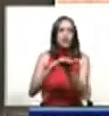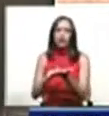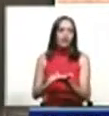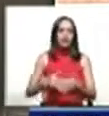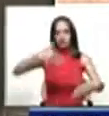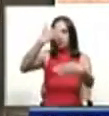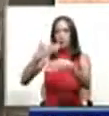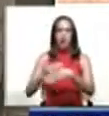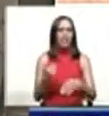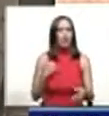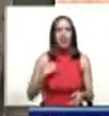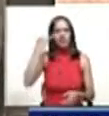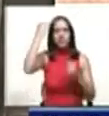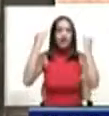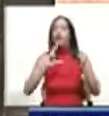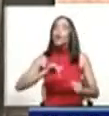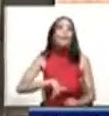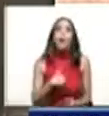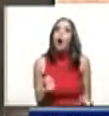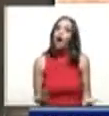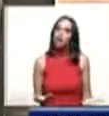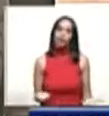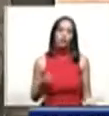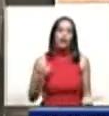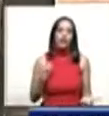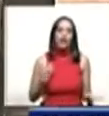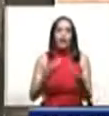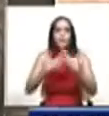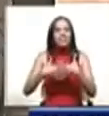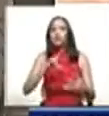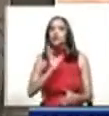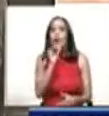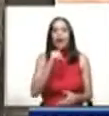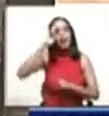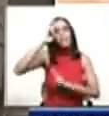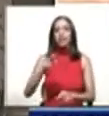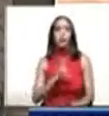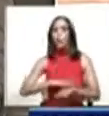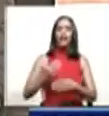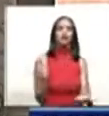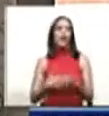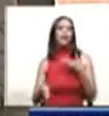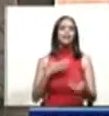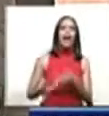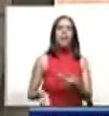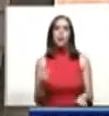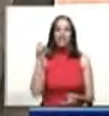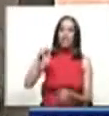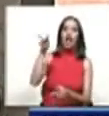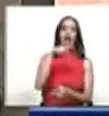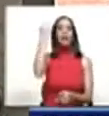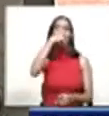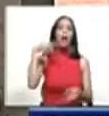cualquier iniciativa. No puede ser posible que los empresarios no respeten porque no les da la gana y porque nos quieren ver cara de pendejo.